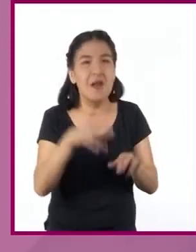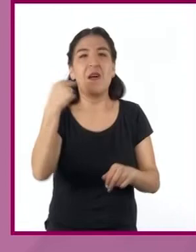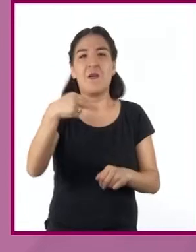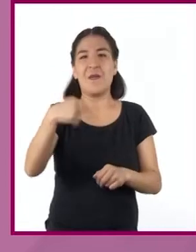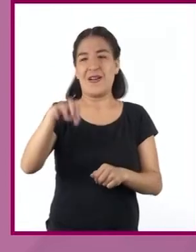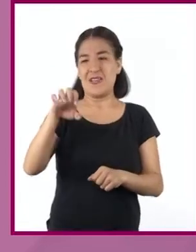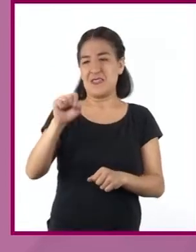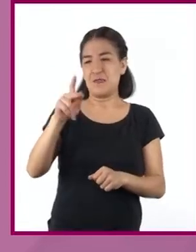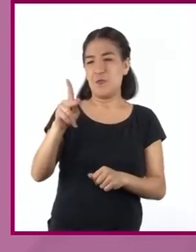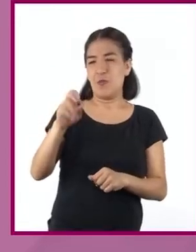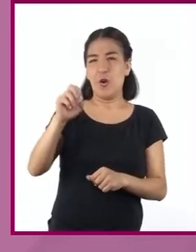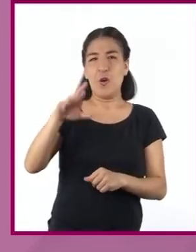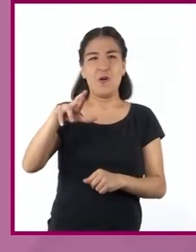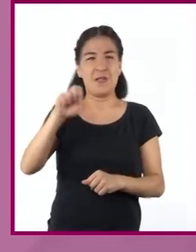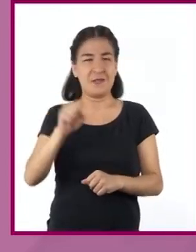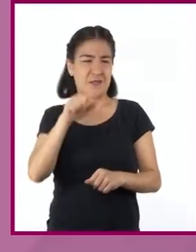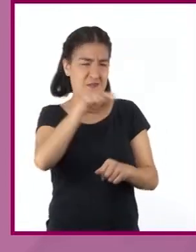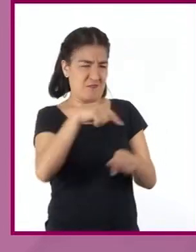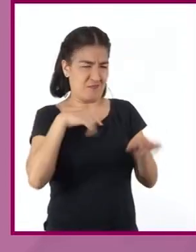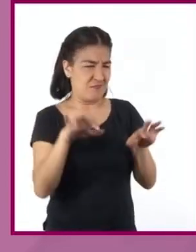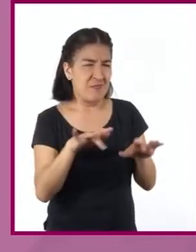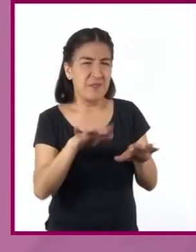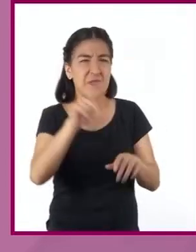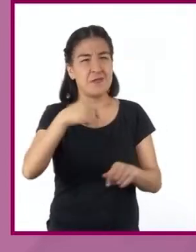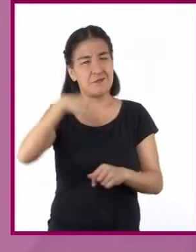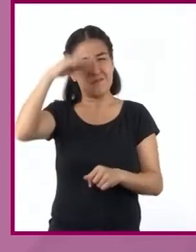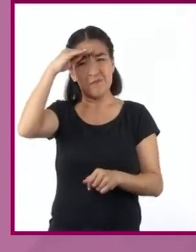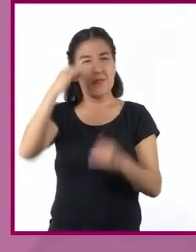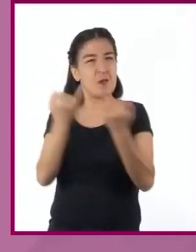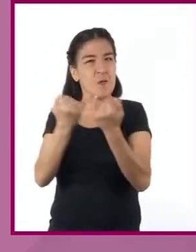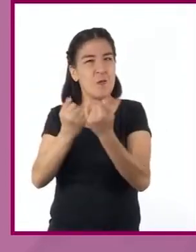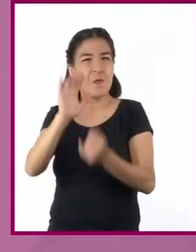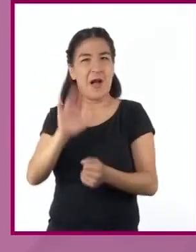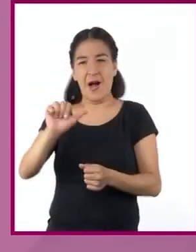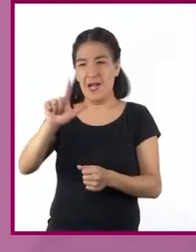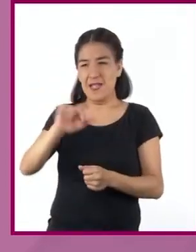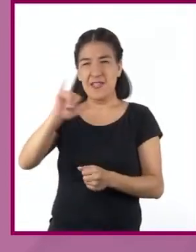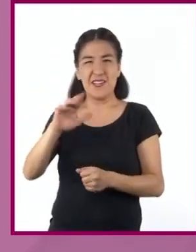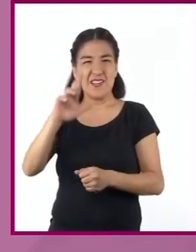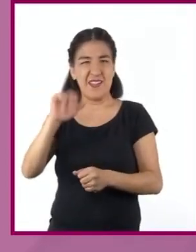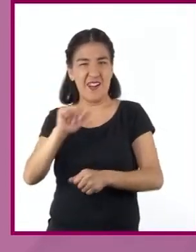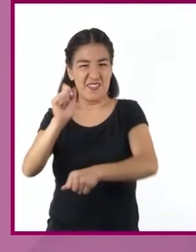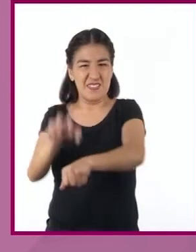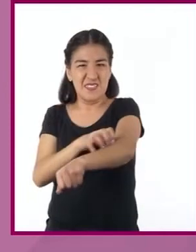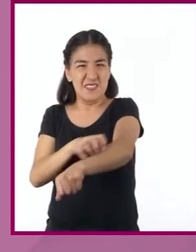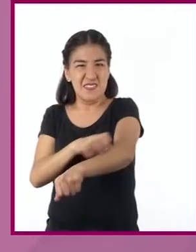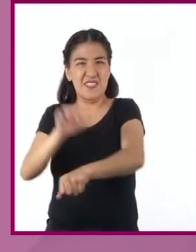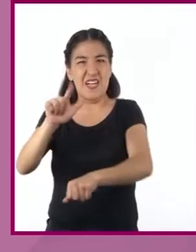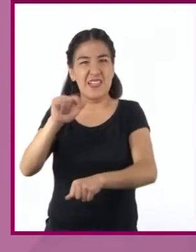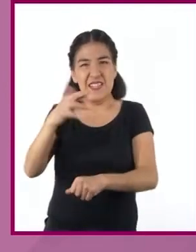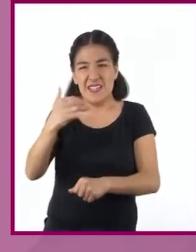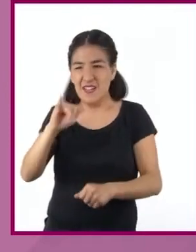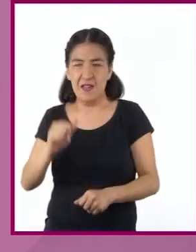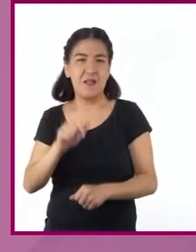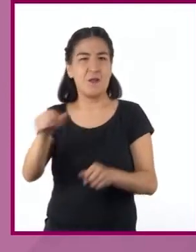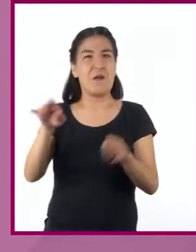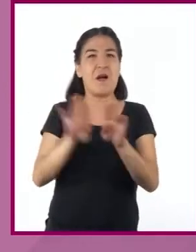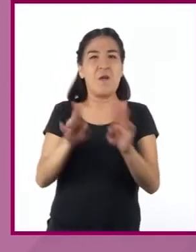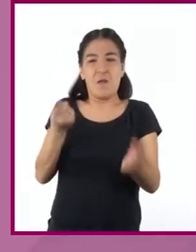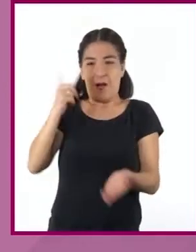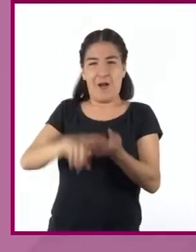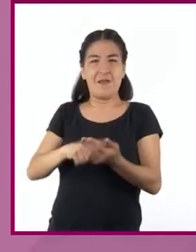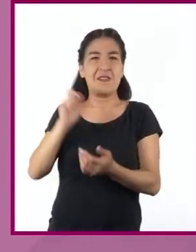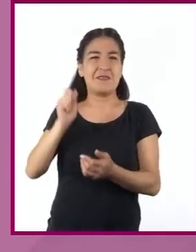esporas. Supuse que era una alergia. Tal vez había pescado alguna enfermedad en mi anterior casa,